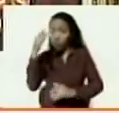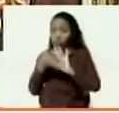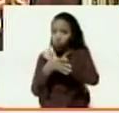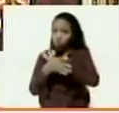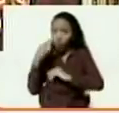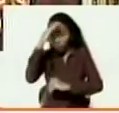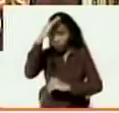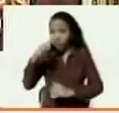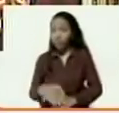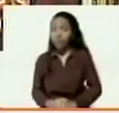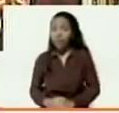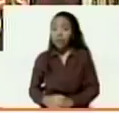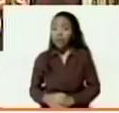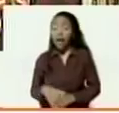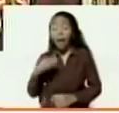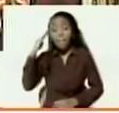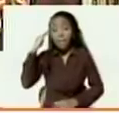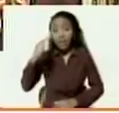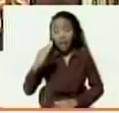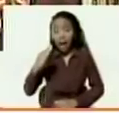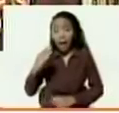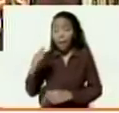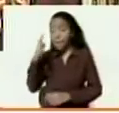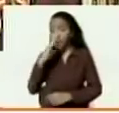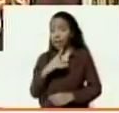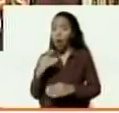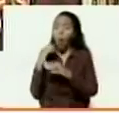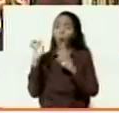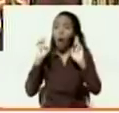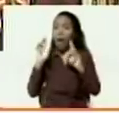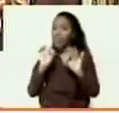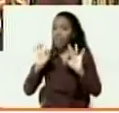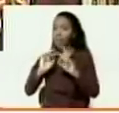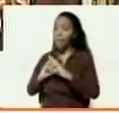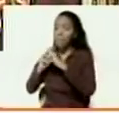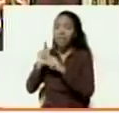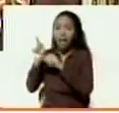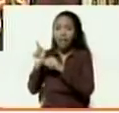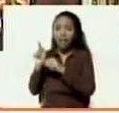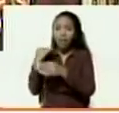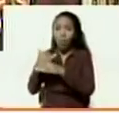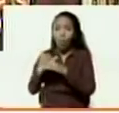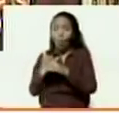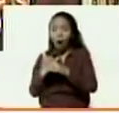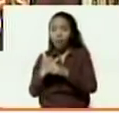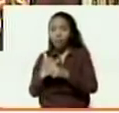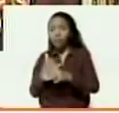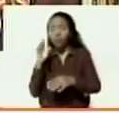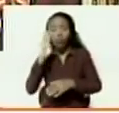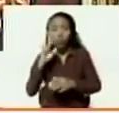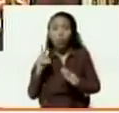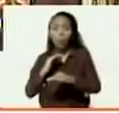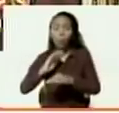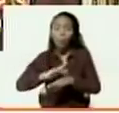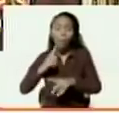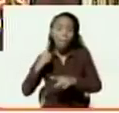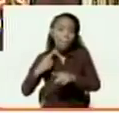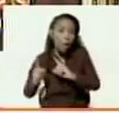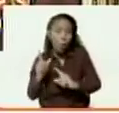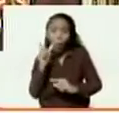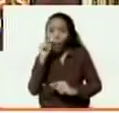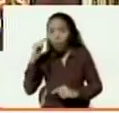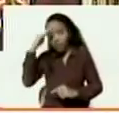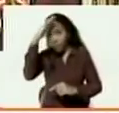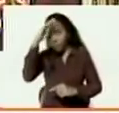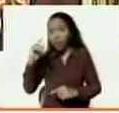Aunque los militares brasileños no se presten para esto, pero Bolsonaro está arrastrando a las